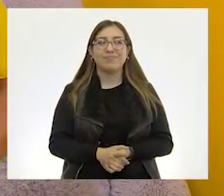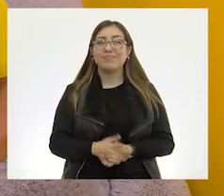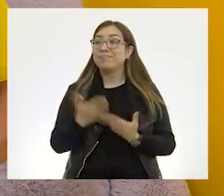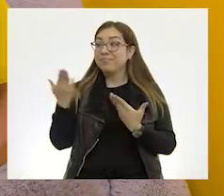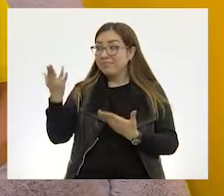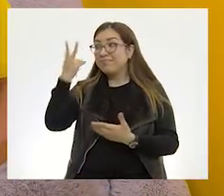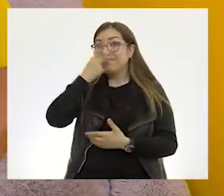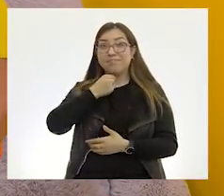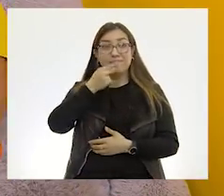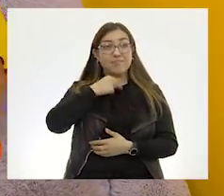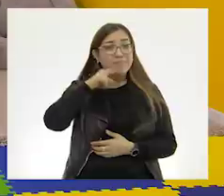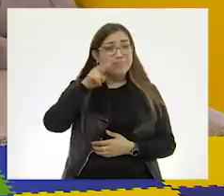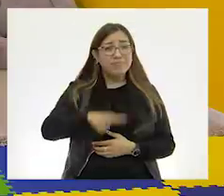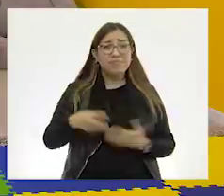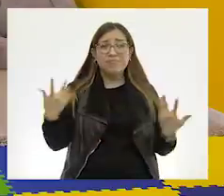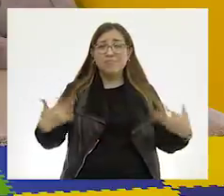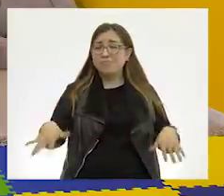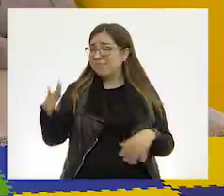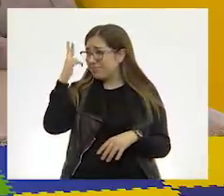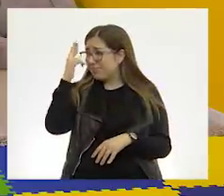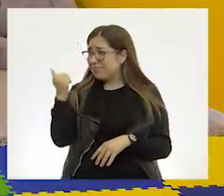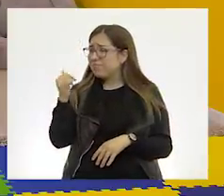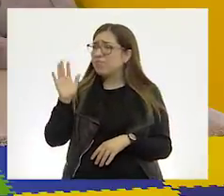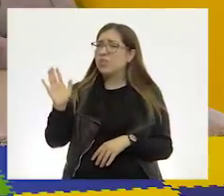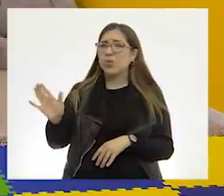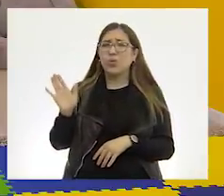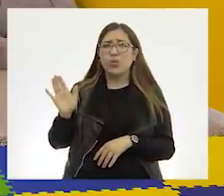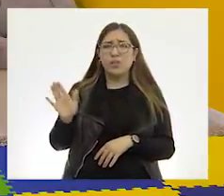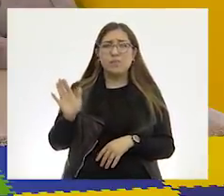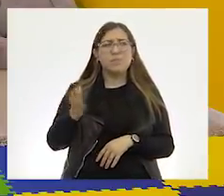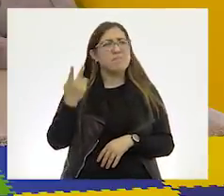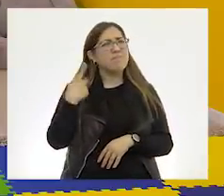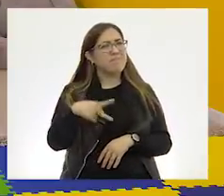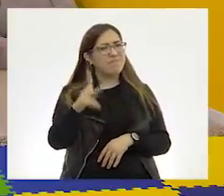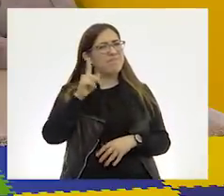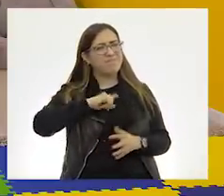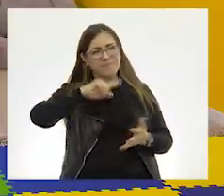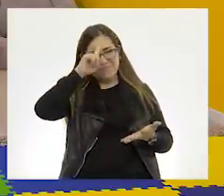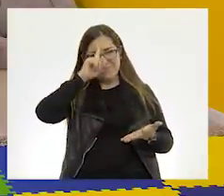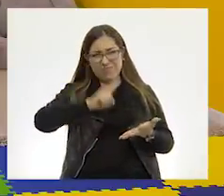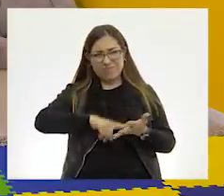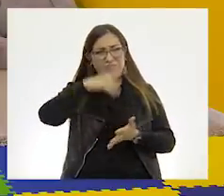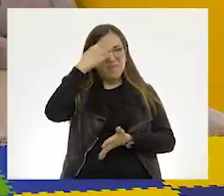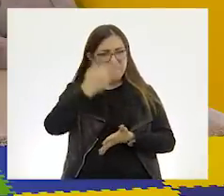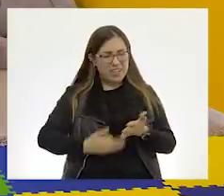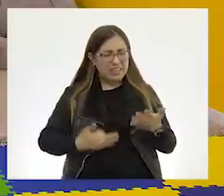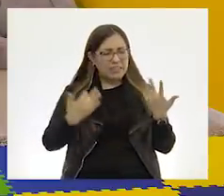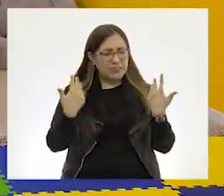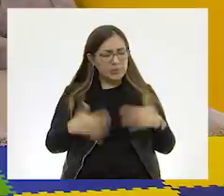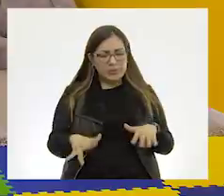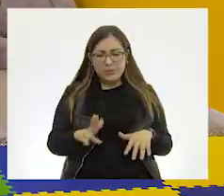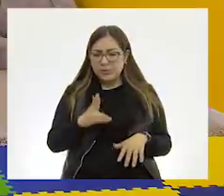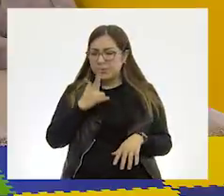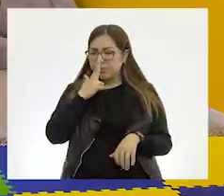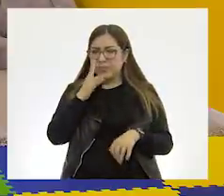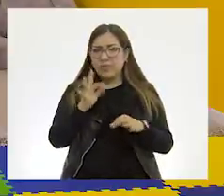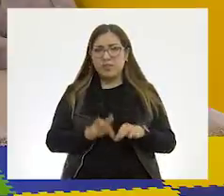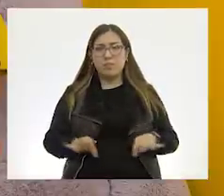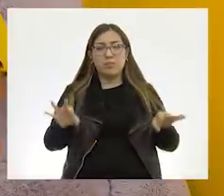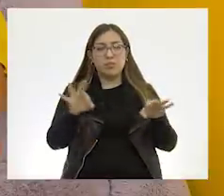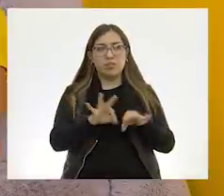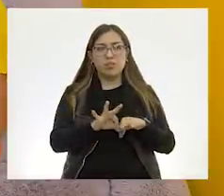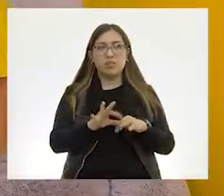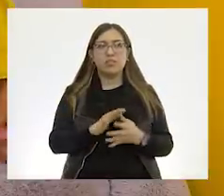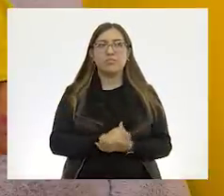Leopoldo tiene toda la razón. Evelyn, ¿pero no crees que nos falta algo esencial para poderle dar vida a nuestros